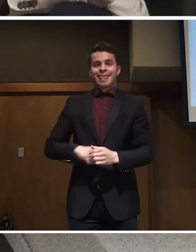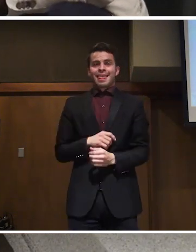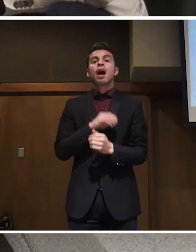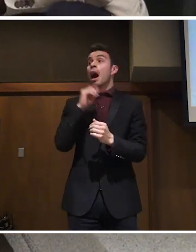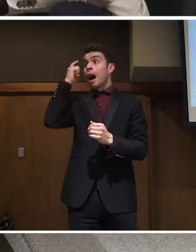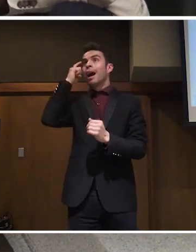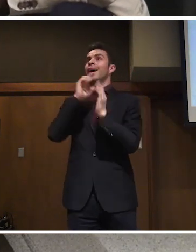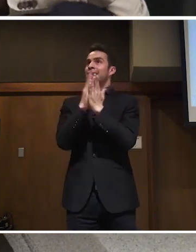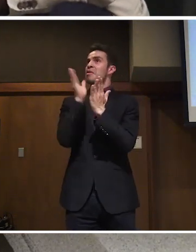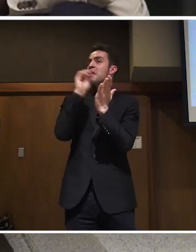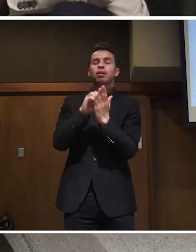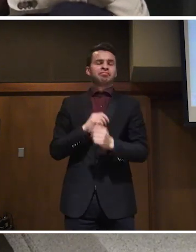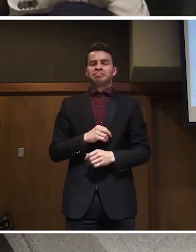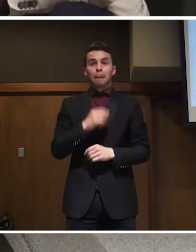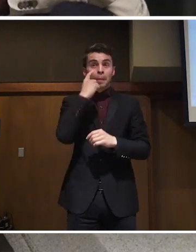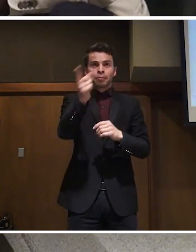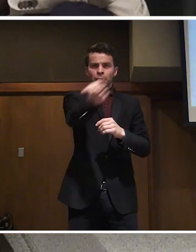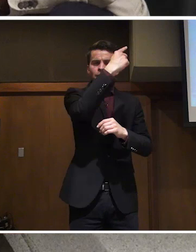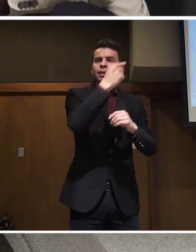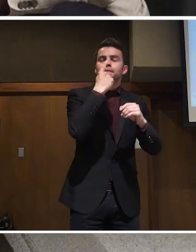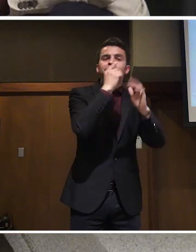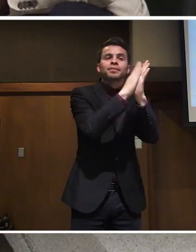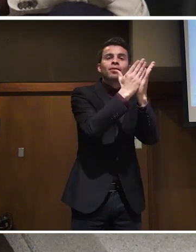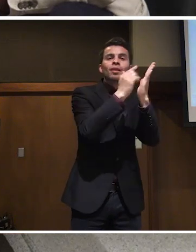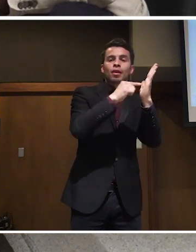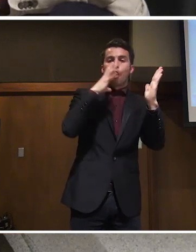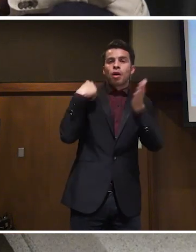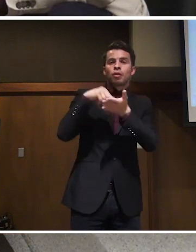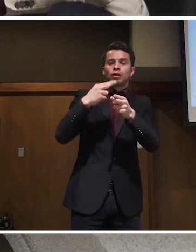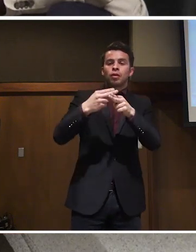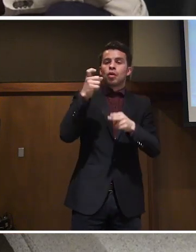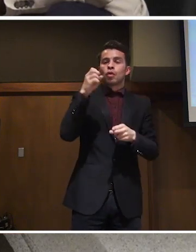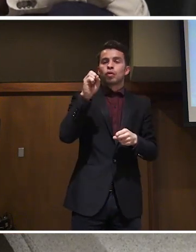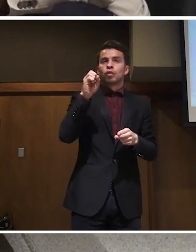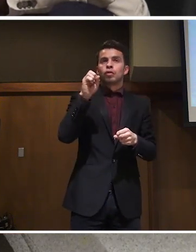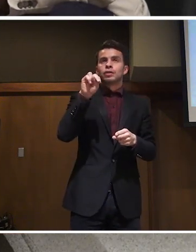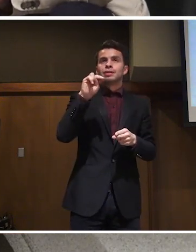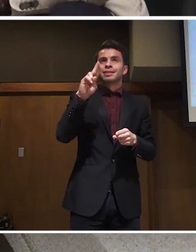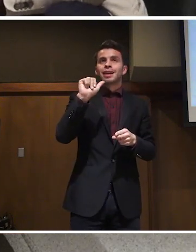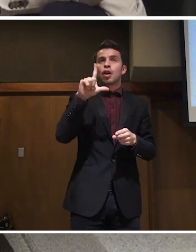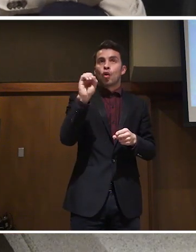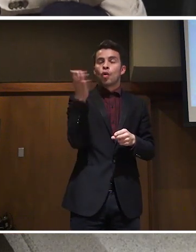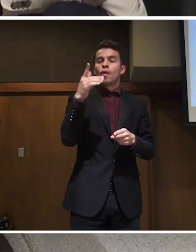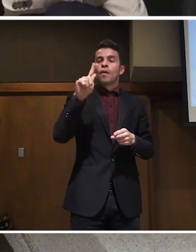cosa muy bonita que yo recomiendo leer, es un texto de Gonzalo Fernández de Oviedo que en